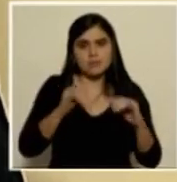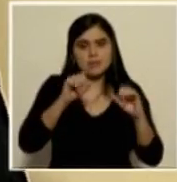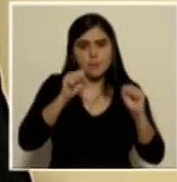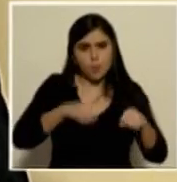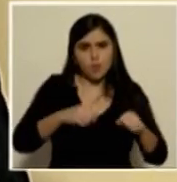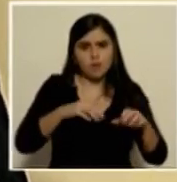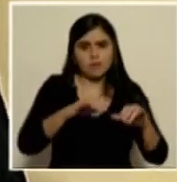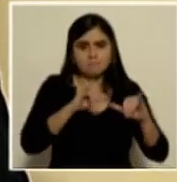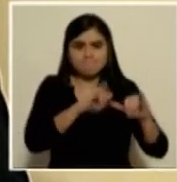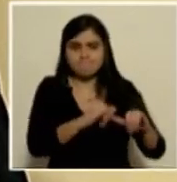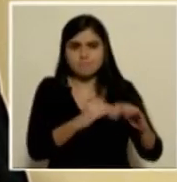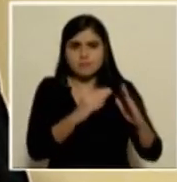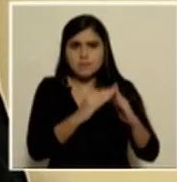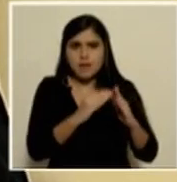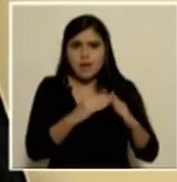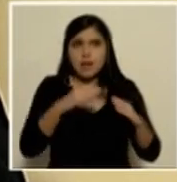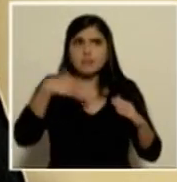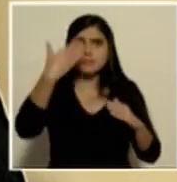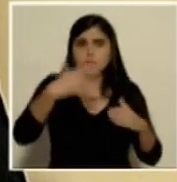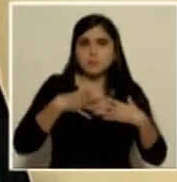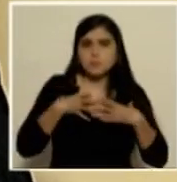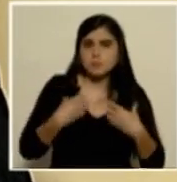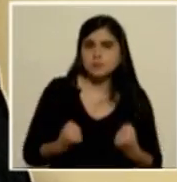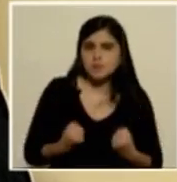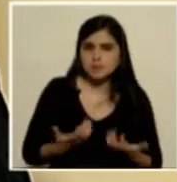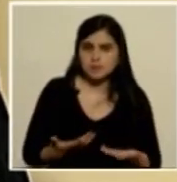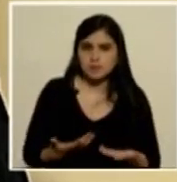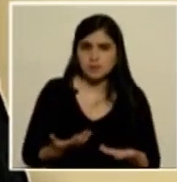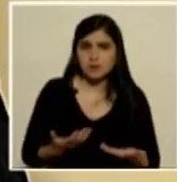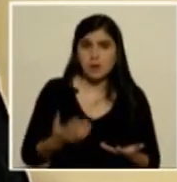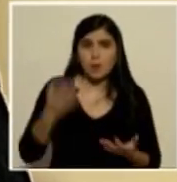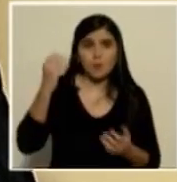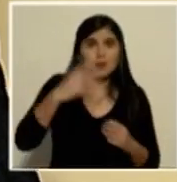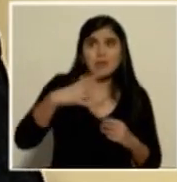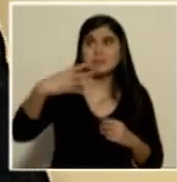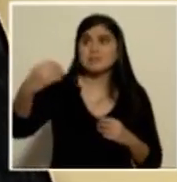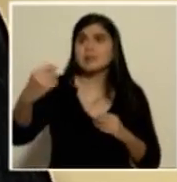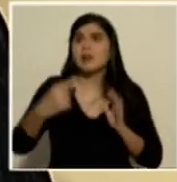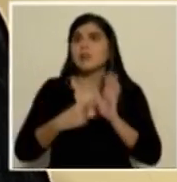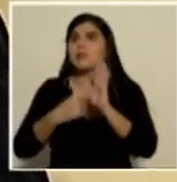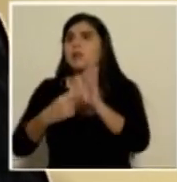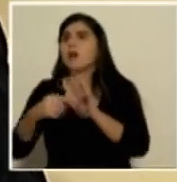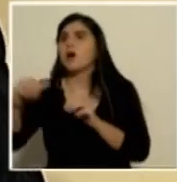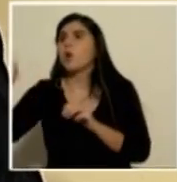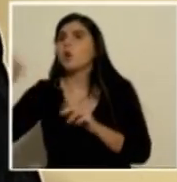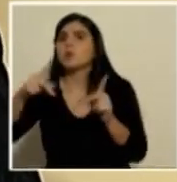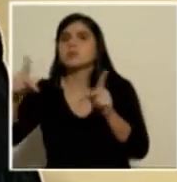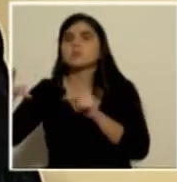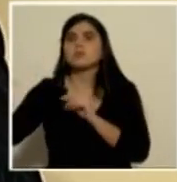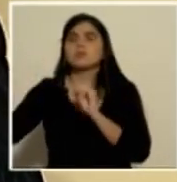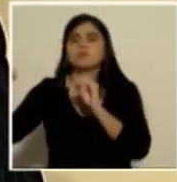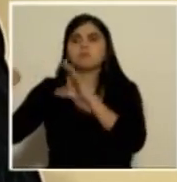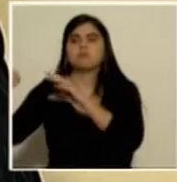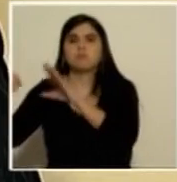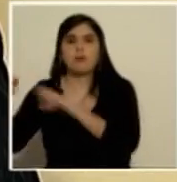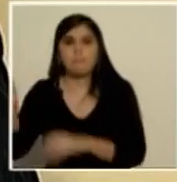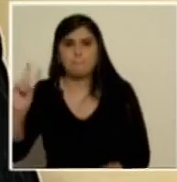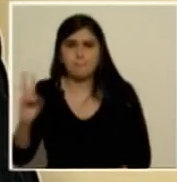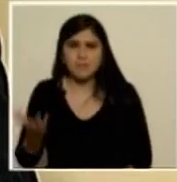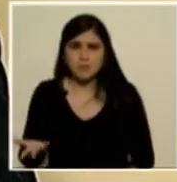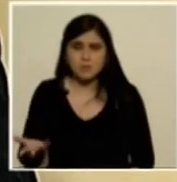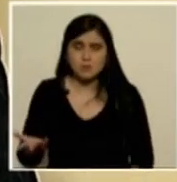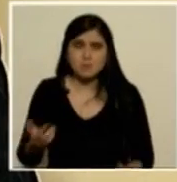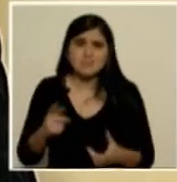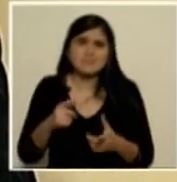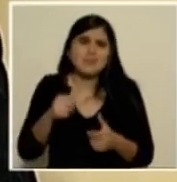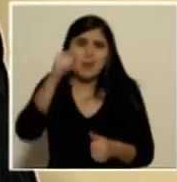recuperarse satisfactoriamente y cuando ya salga no vaya a exponer a otras personas. Y recordemos aquí también que existe un asunto de